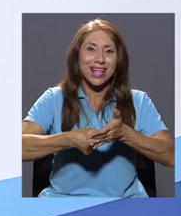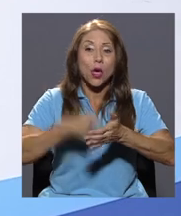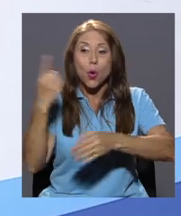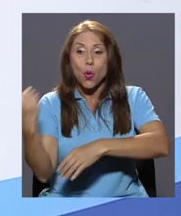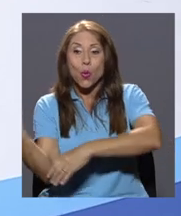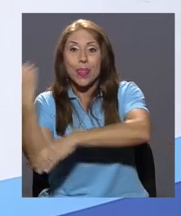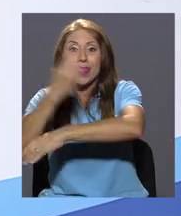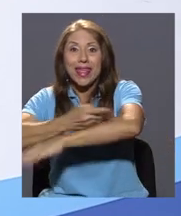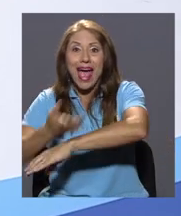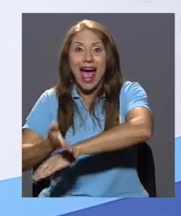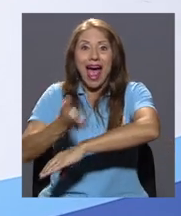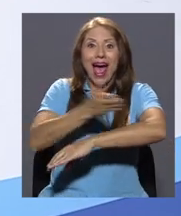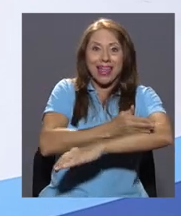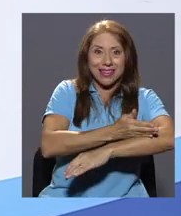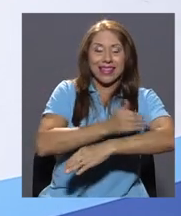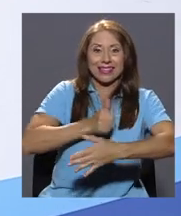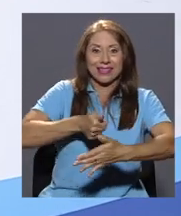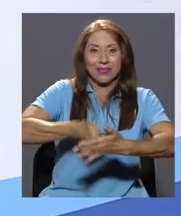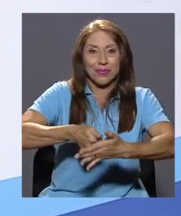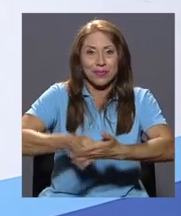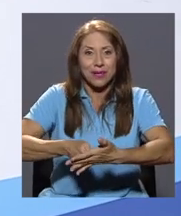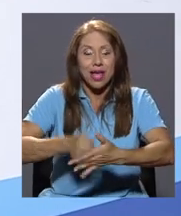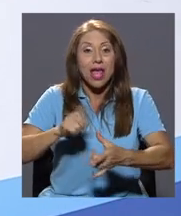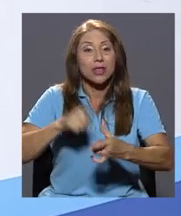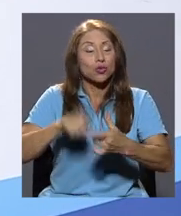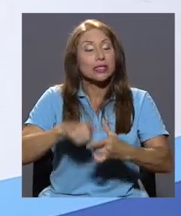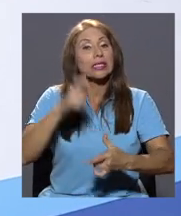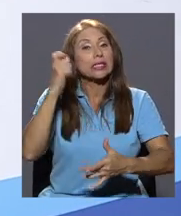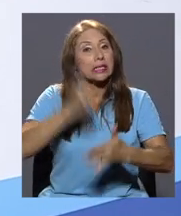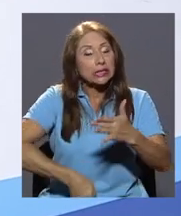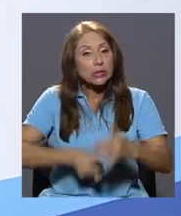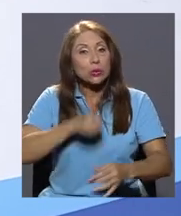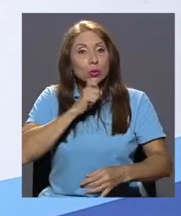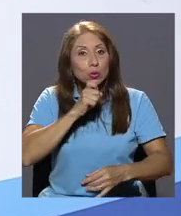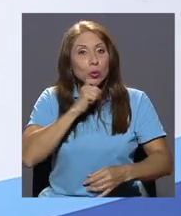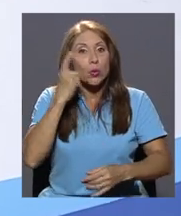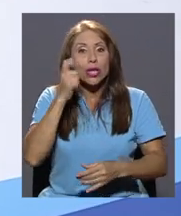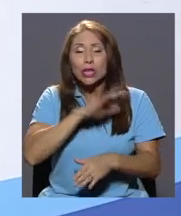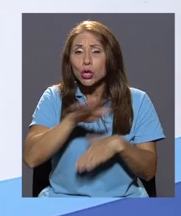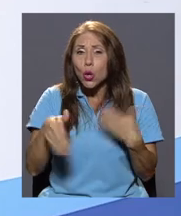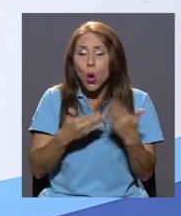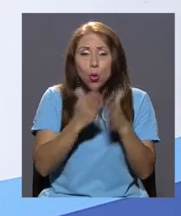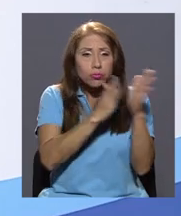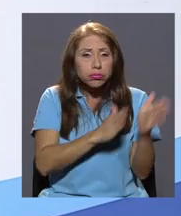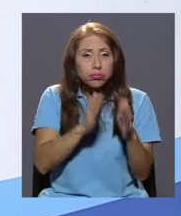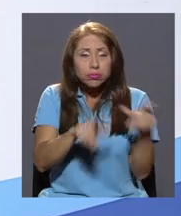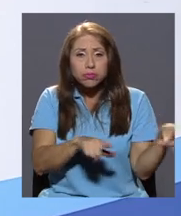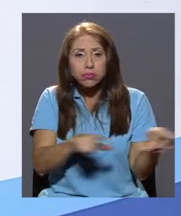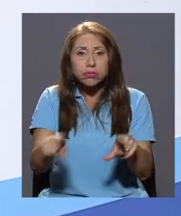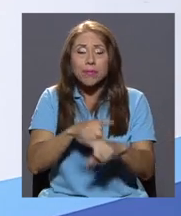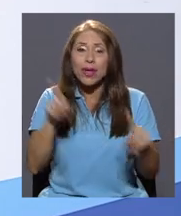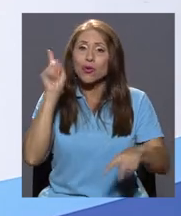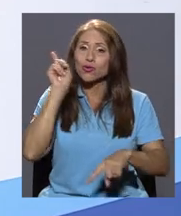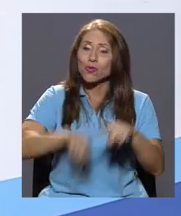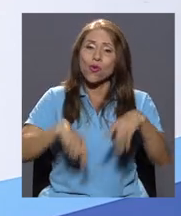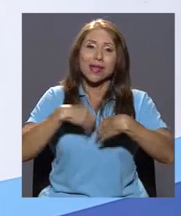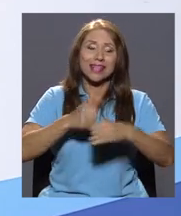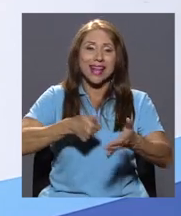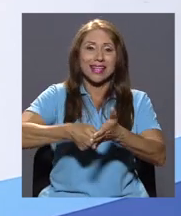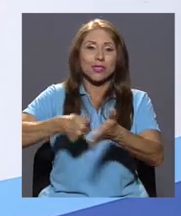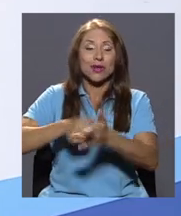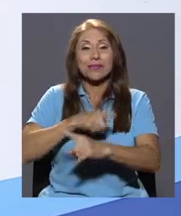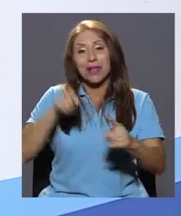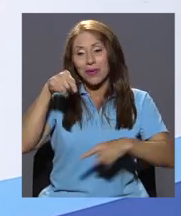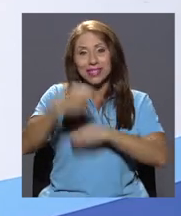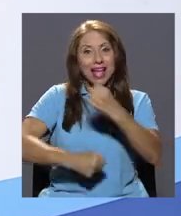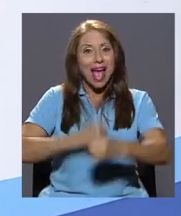día anterior a que se abrieran las urnas, entonces para nosotros fue bastante duro el hecho de que teníamos todo preparado y no pudimos hacer las elecciones, pero este año